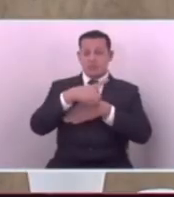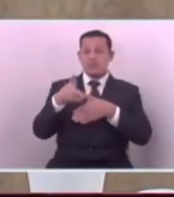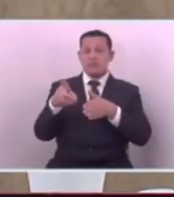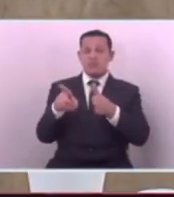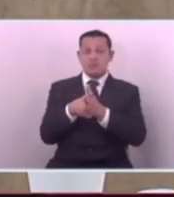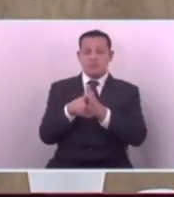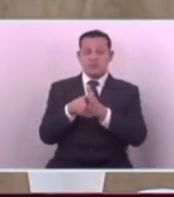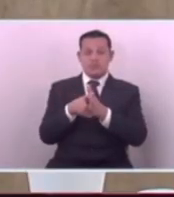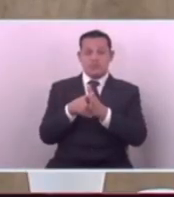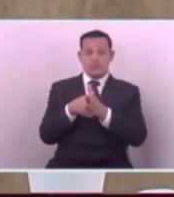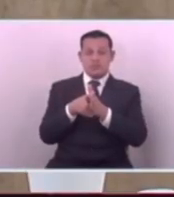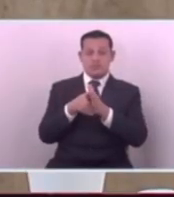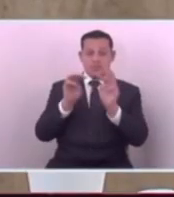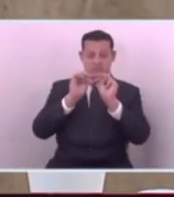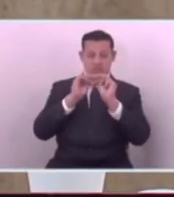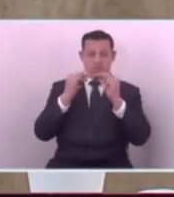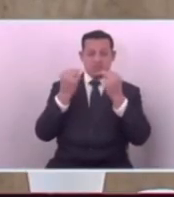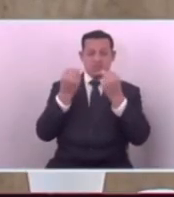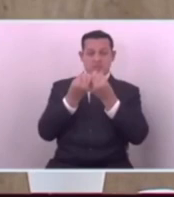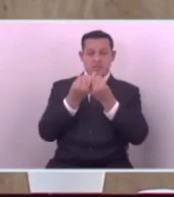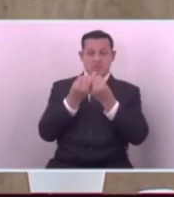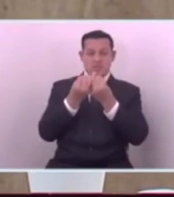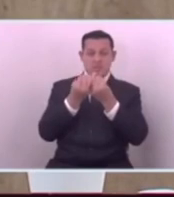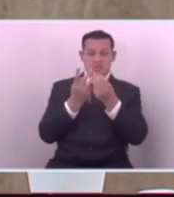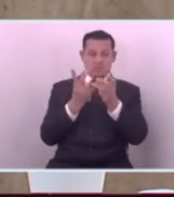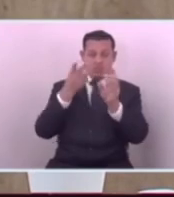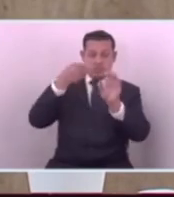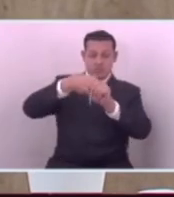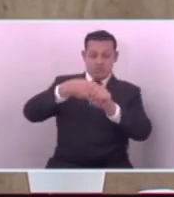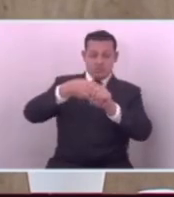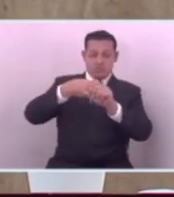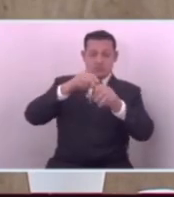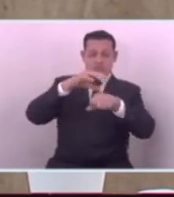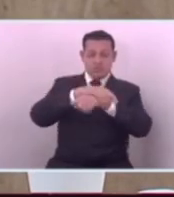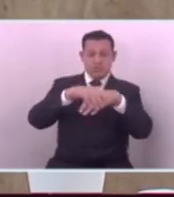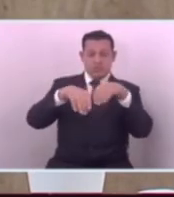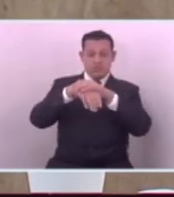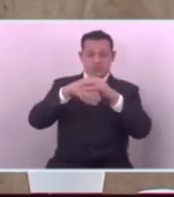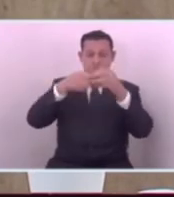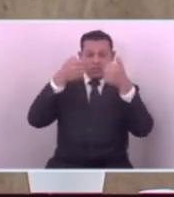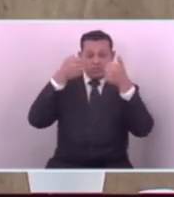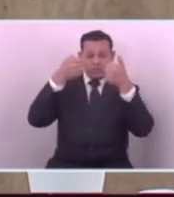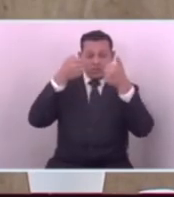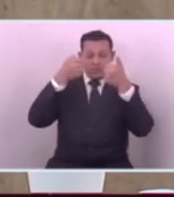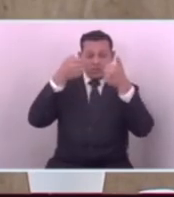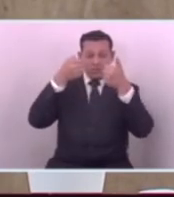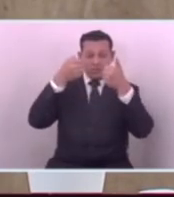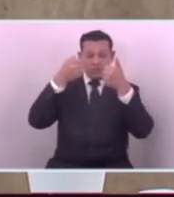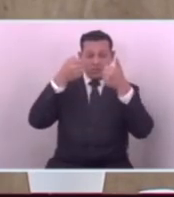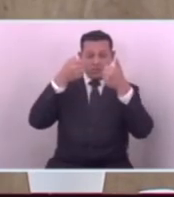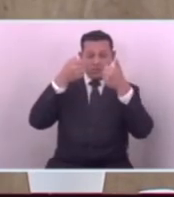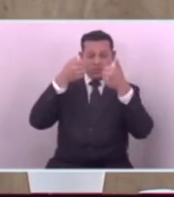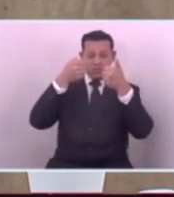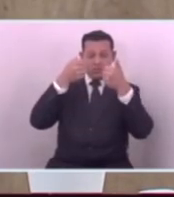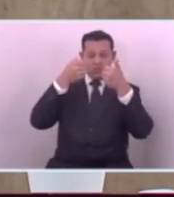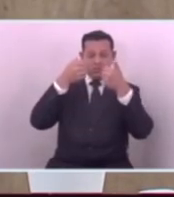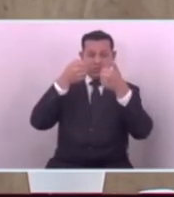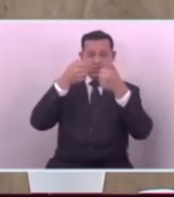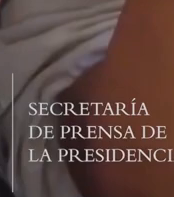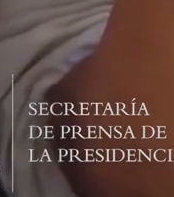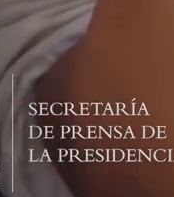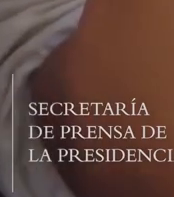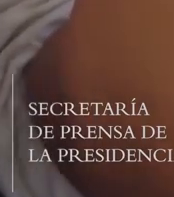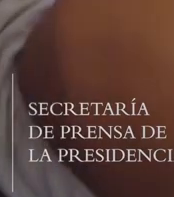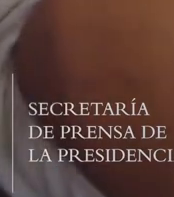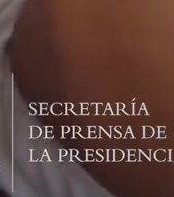es que los terroristas pandilleros estén metidos en la cárcel pagando por todo lo que han